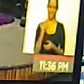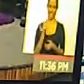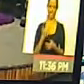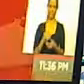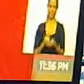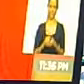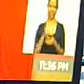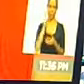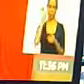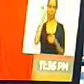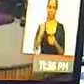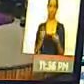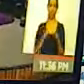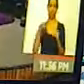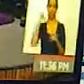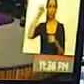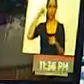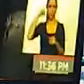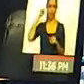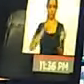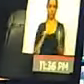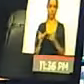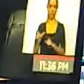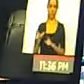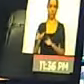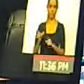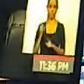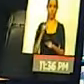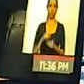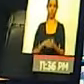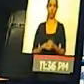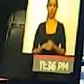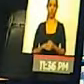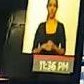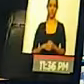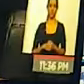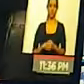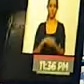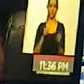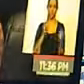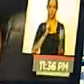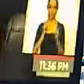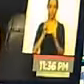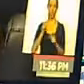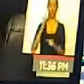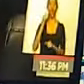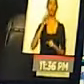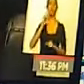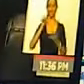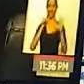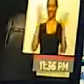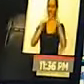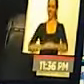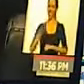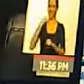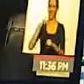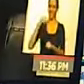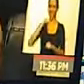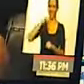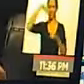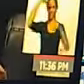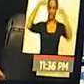desmenuzó todo, pero tenemos el otro videito ya, señor director. Qué divertido. Lo tenemos. 11:36 de la noche, Chávez el Nuestro en